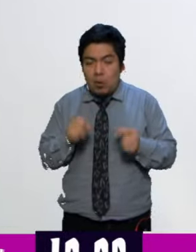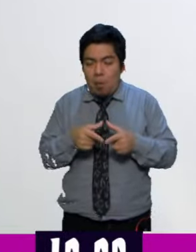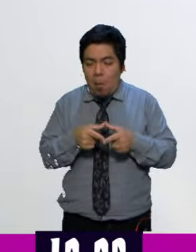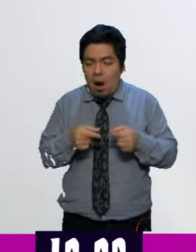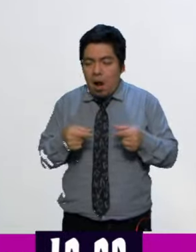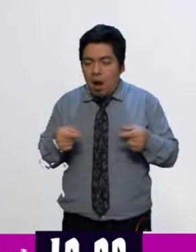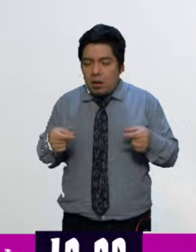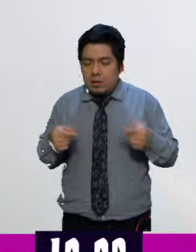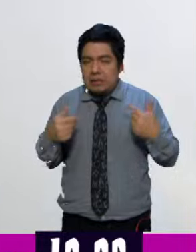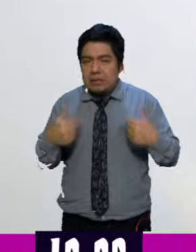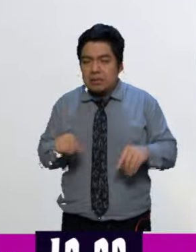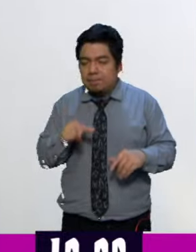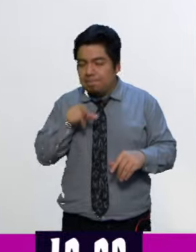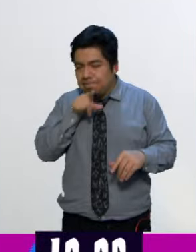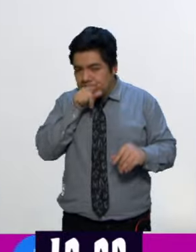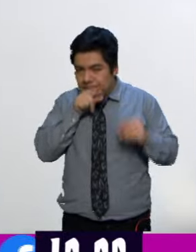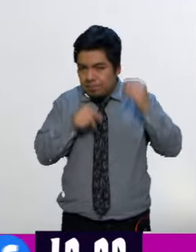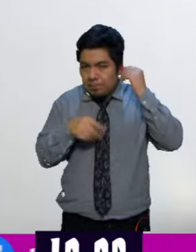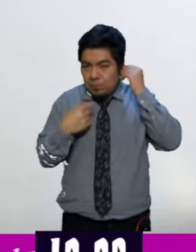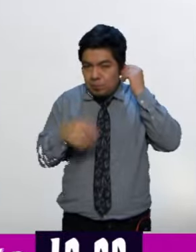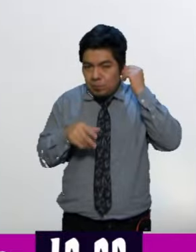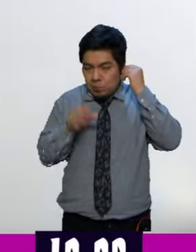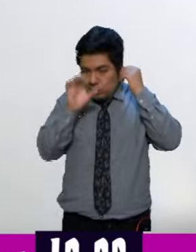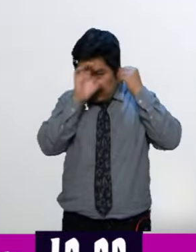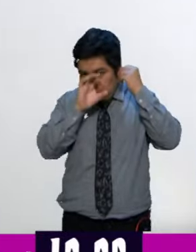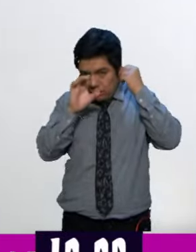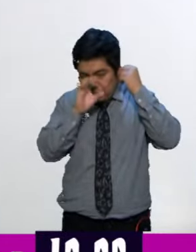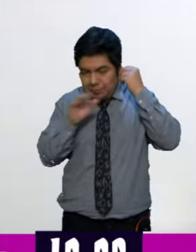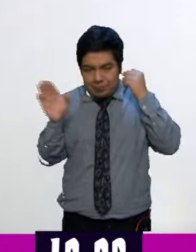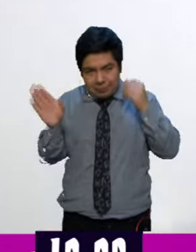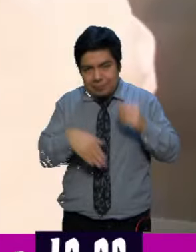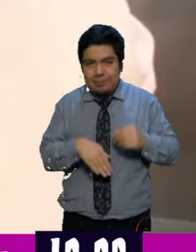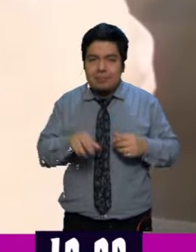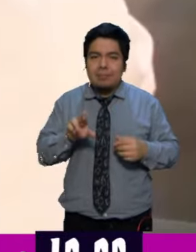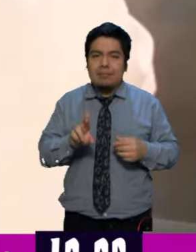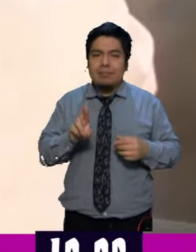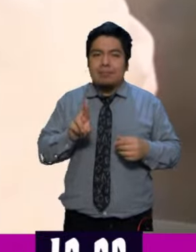con pollo, ay, señora. Ciencia en cucurucho. ¡Venga, Rafita!